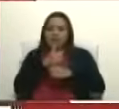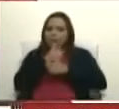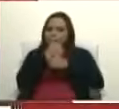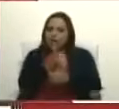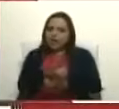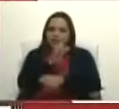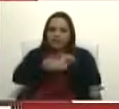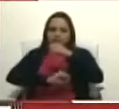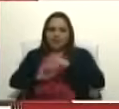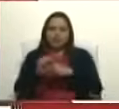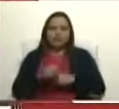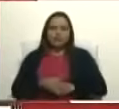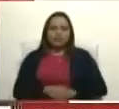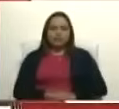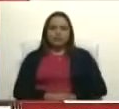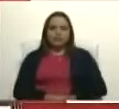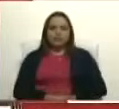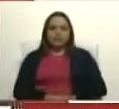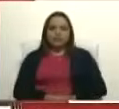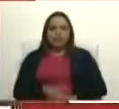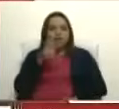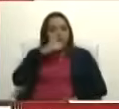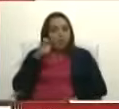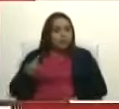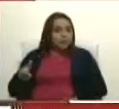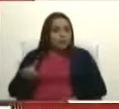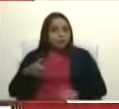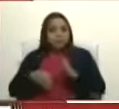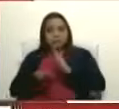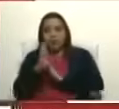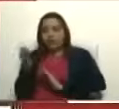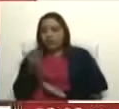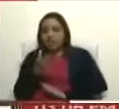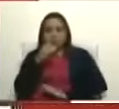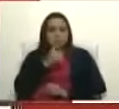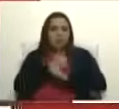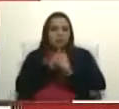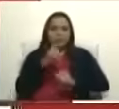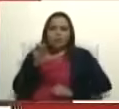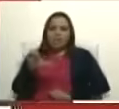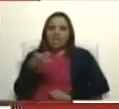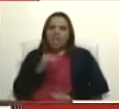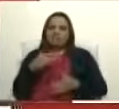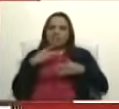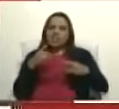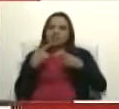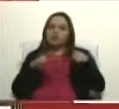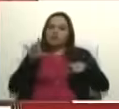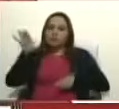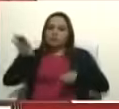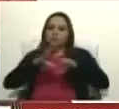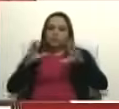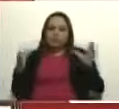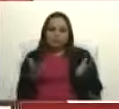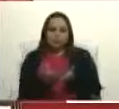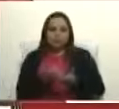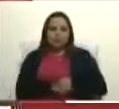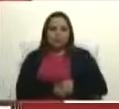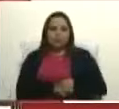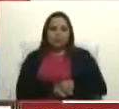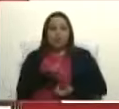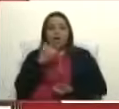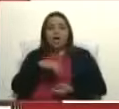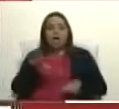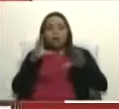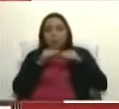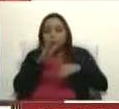defenderlo. Quienes van y vienen no aman a este país, tienen sus intereses en otro lugar del mundo. Tienen amos en